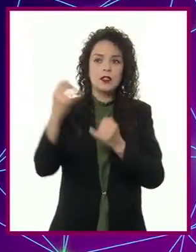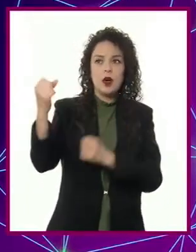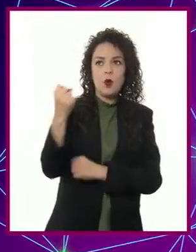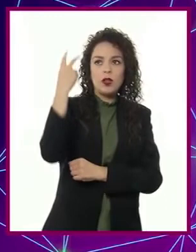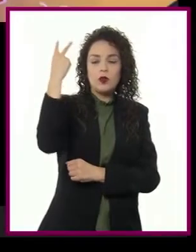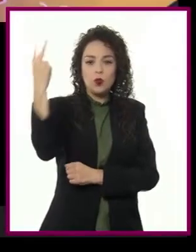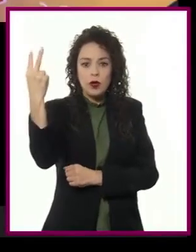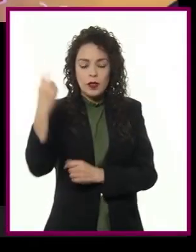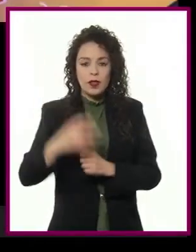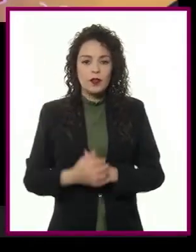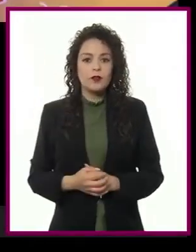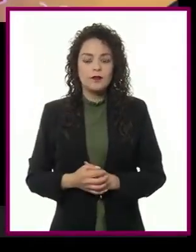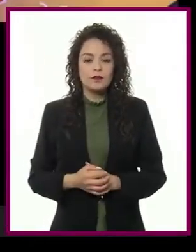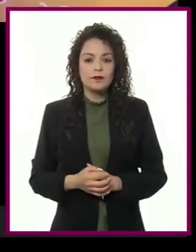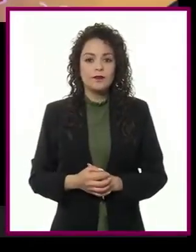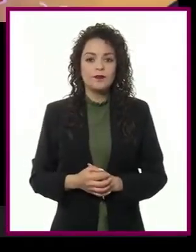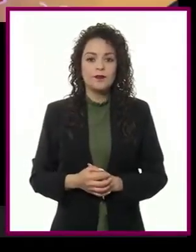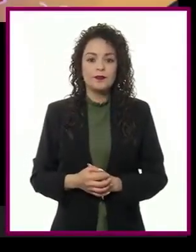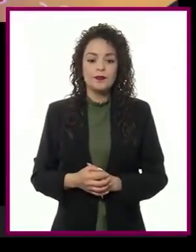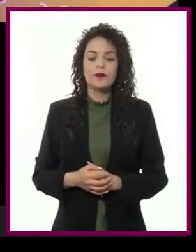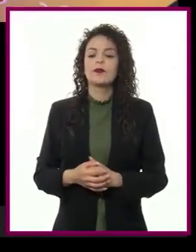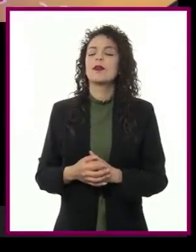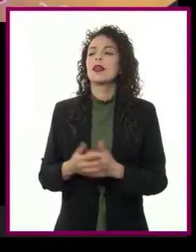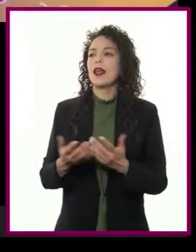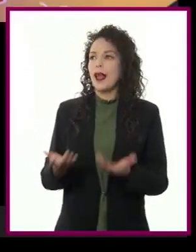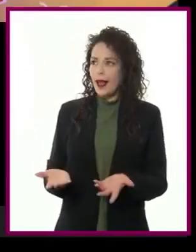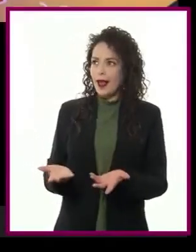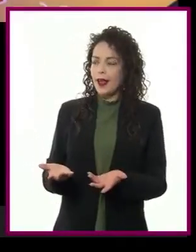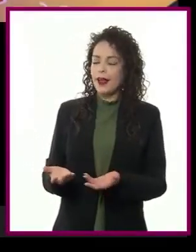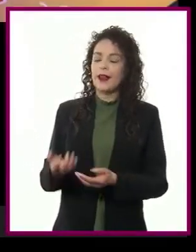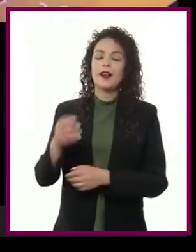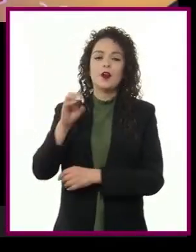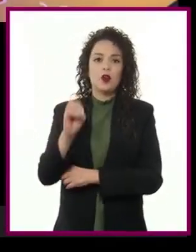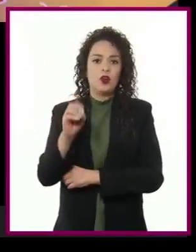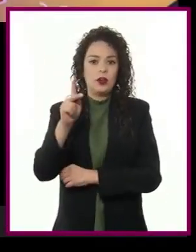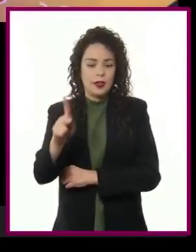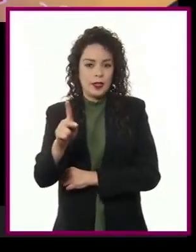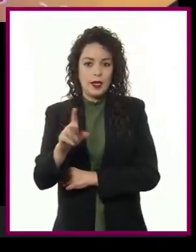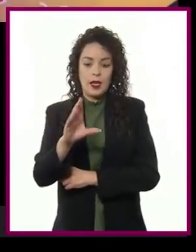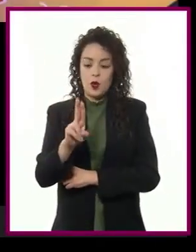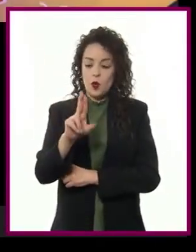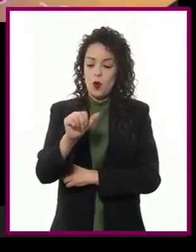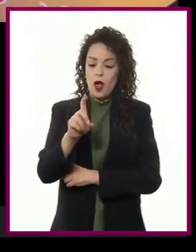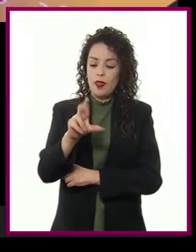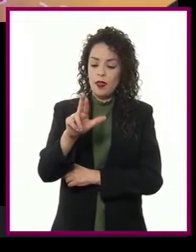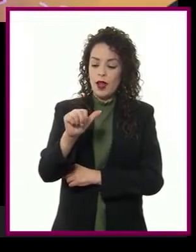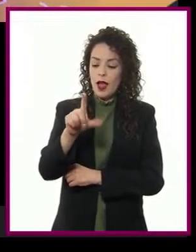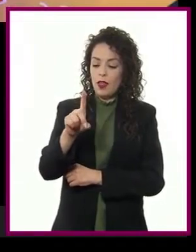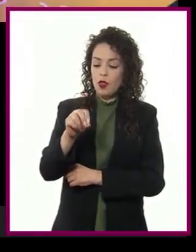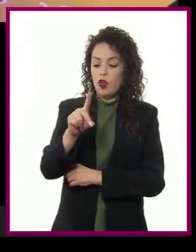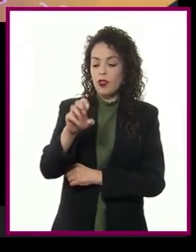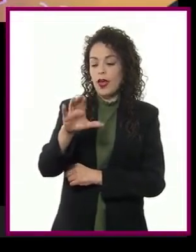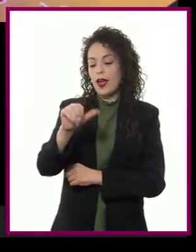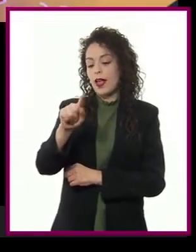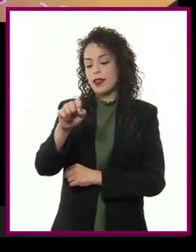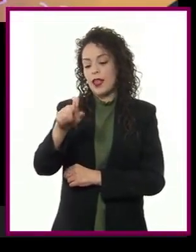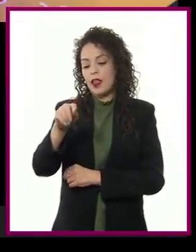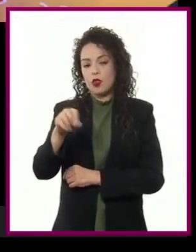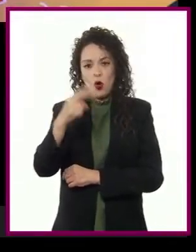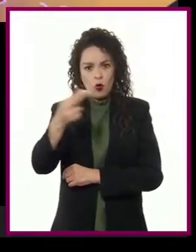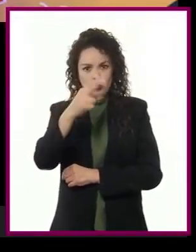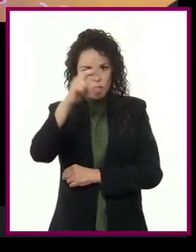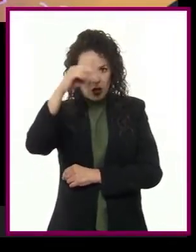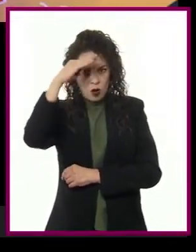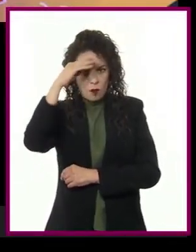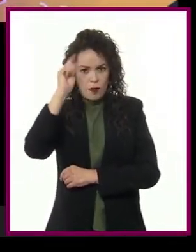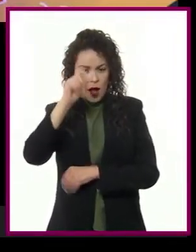hipotenusa. Entonces, al decir el cuadrado de los catetos, ¿no pensaba usted en el